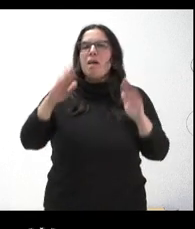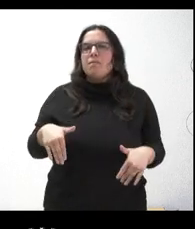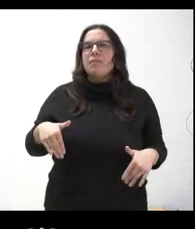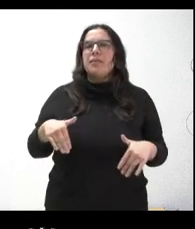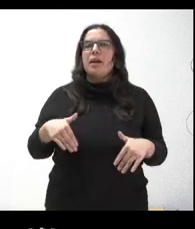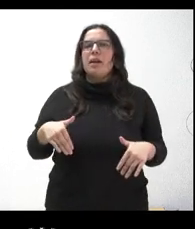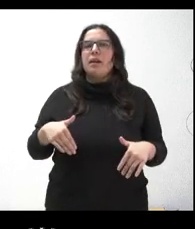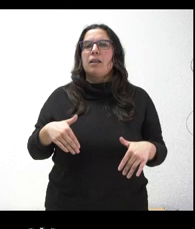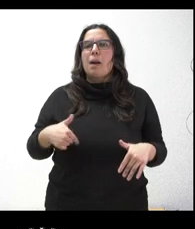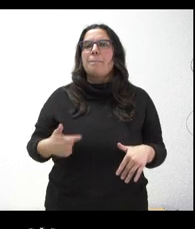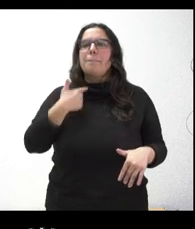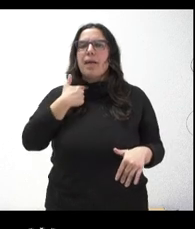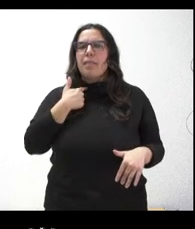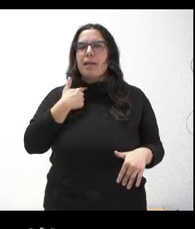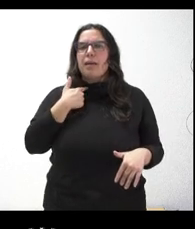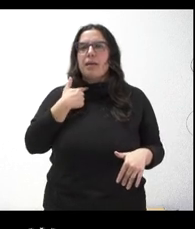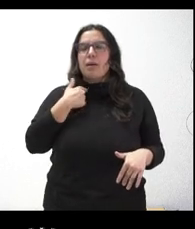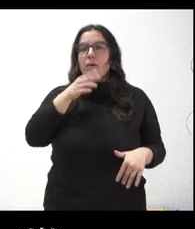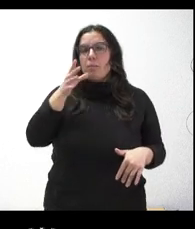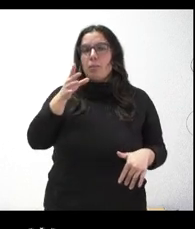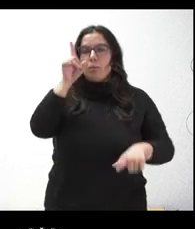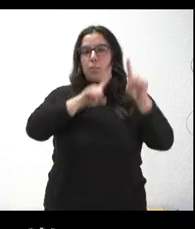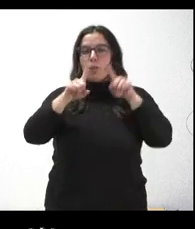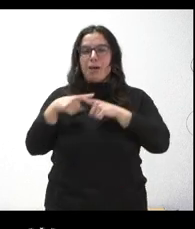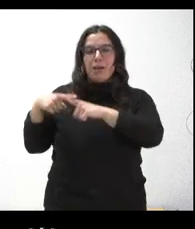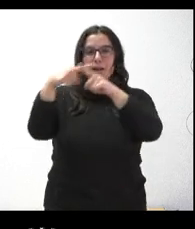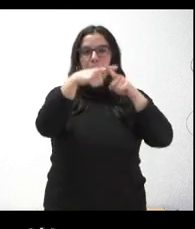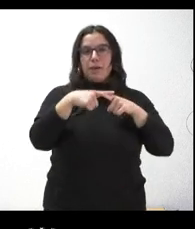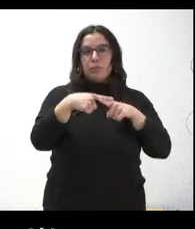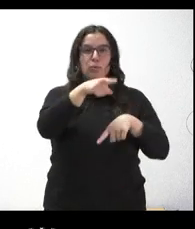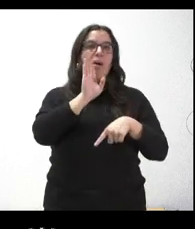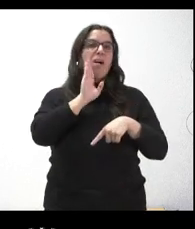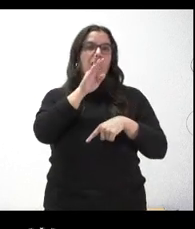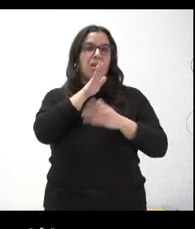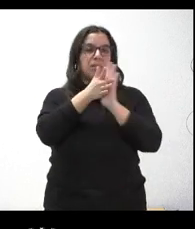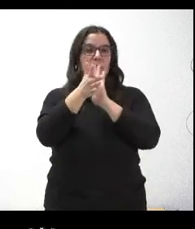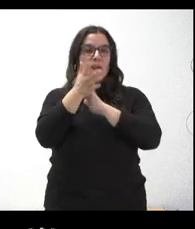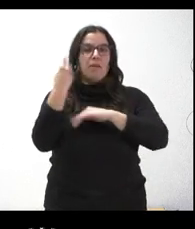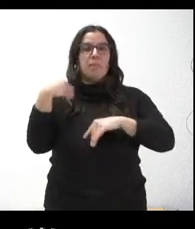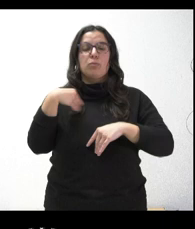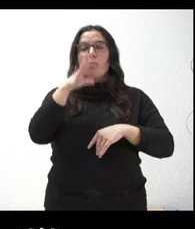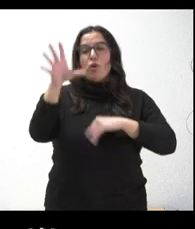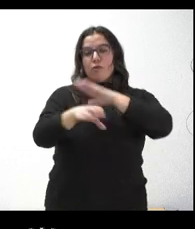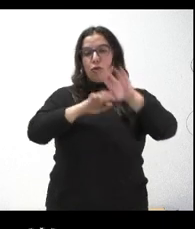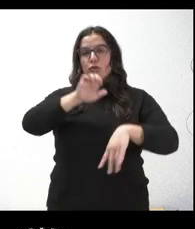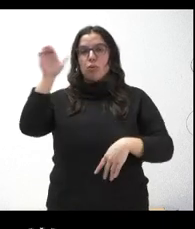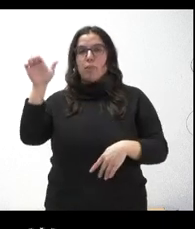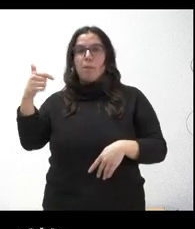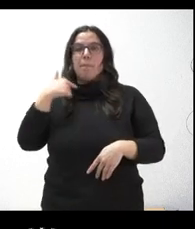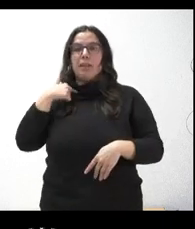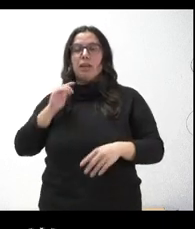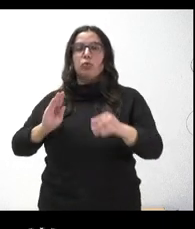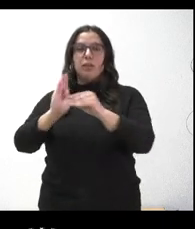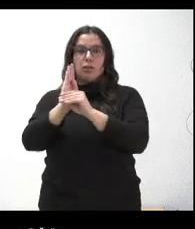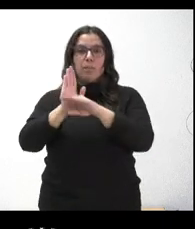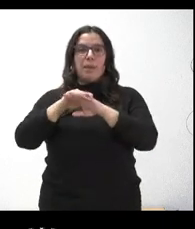a perder H por esa complicación de reparto de que comentaba o argumentaba que era el motivo de la pérdida de fondos europeos de subvenciones de paneles solares